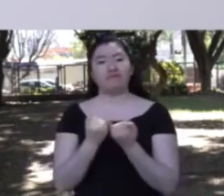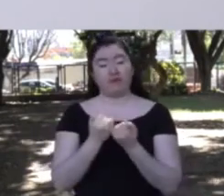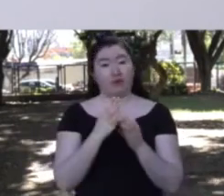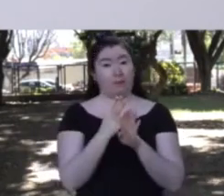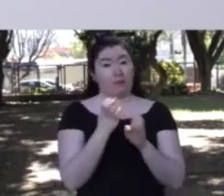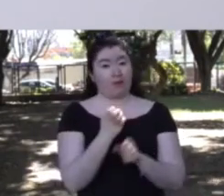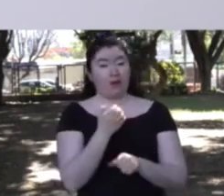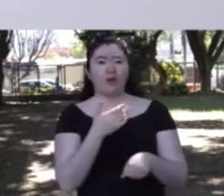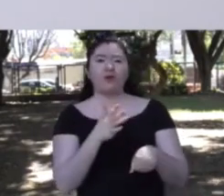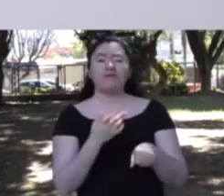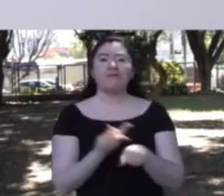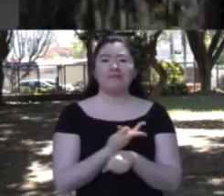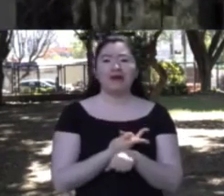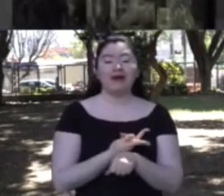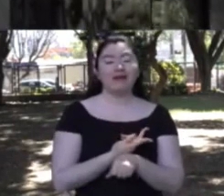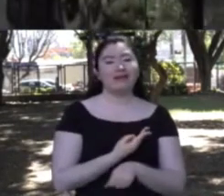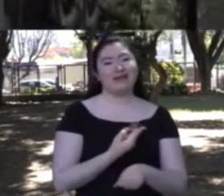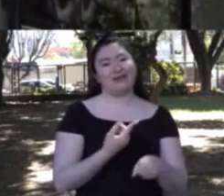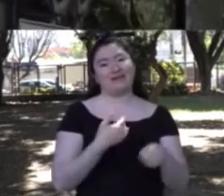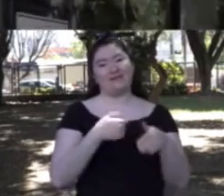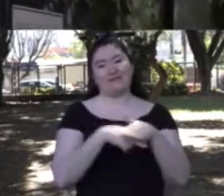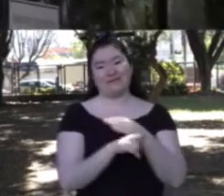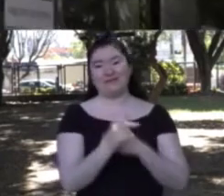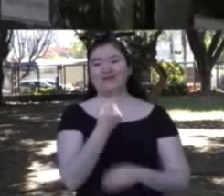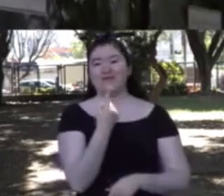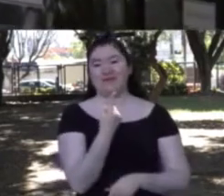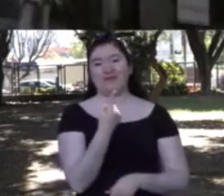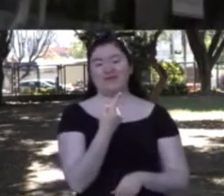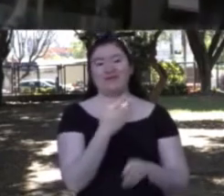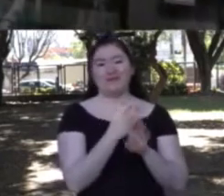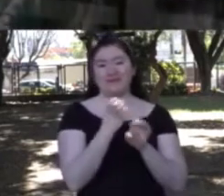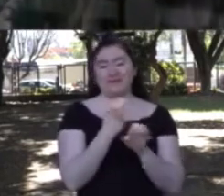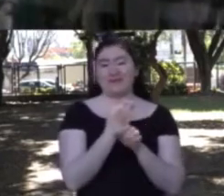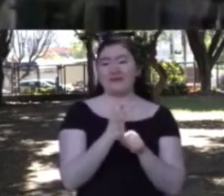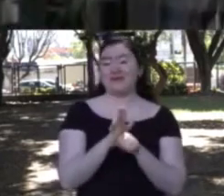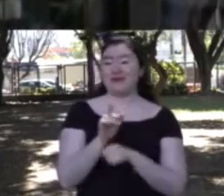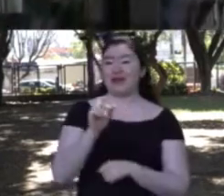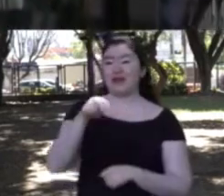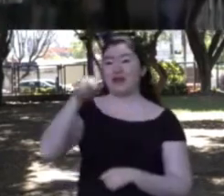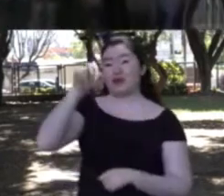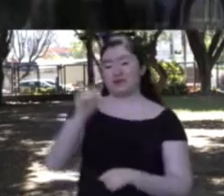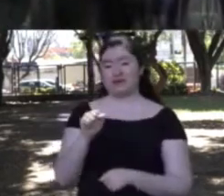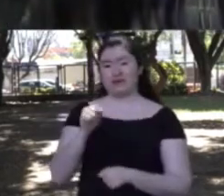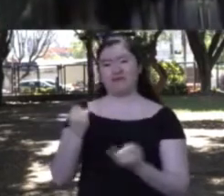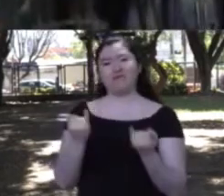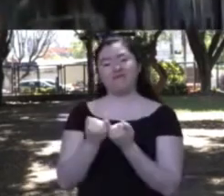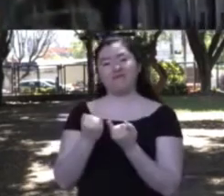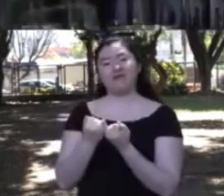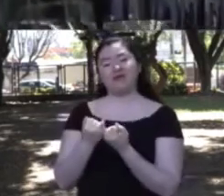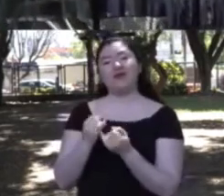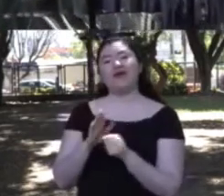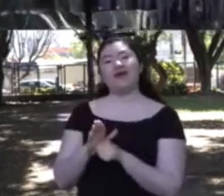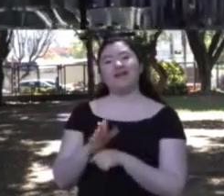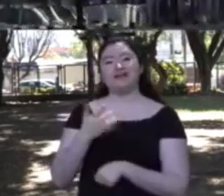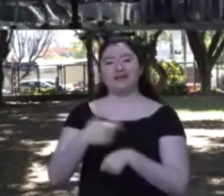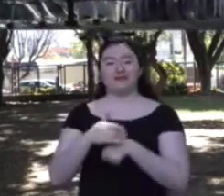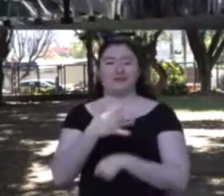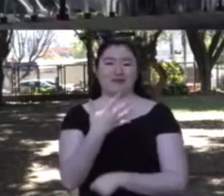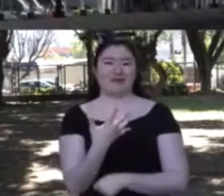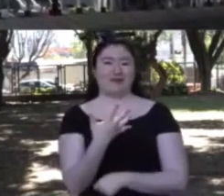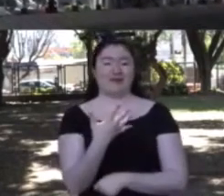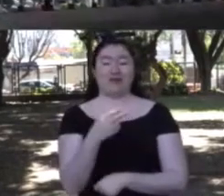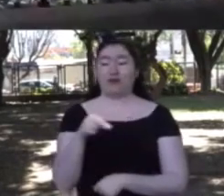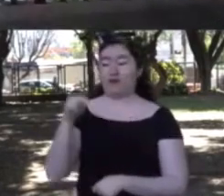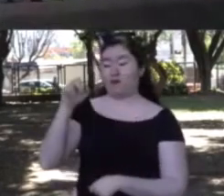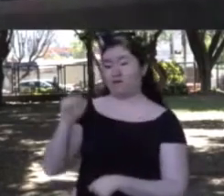1, que es norte-sur, y la línea 5, que más al oriente de la ciudad, cruza norte-sur, y que va a